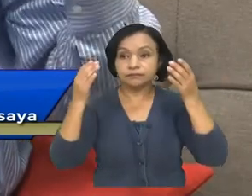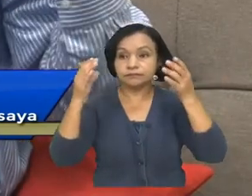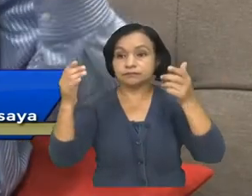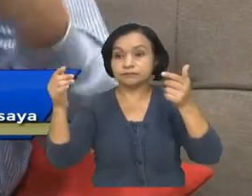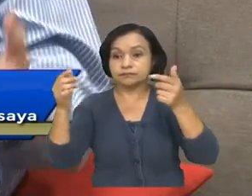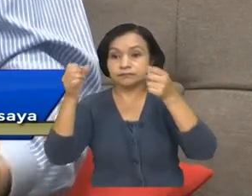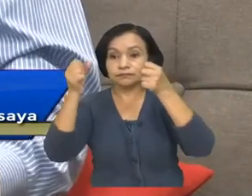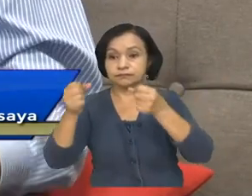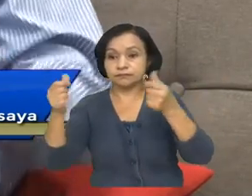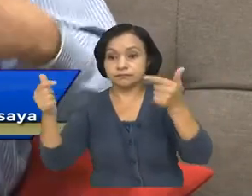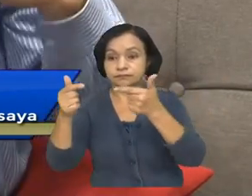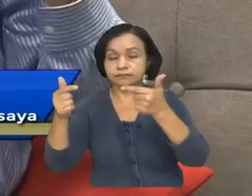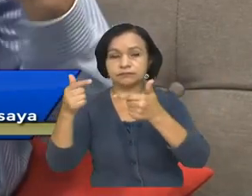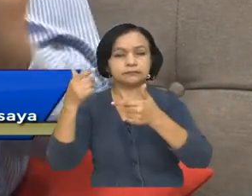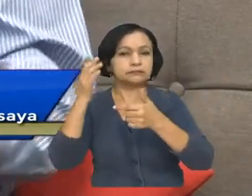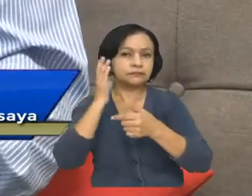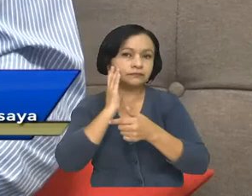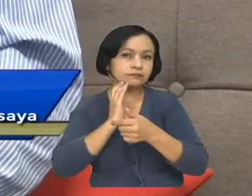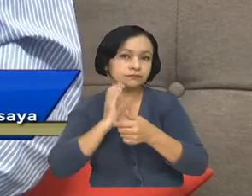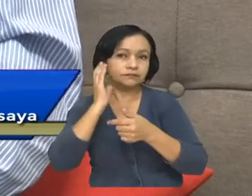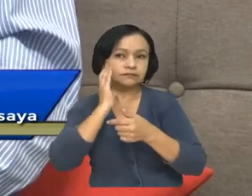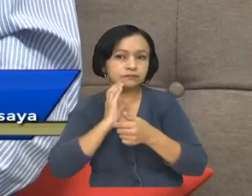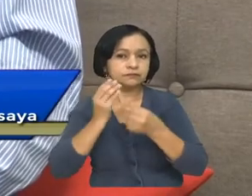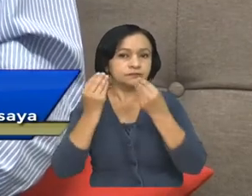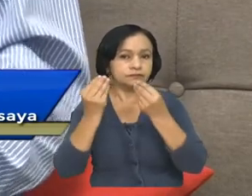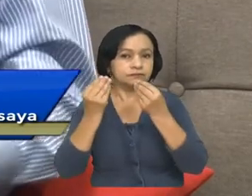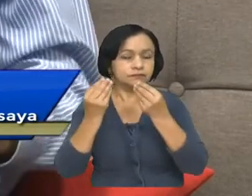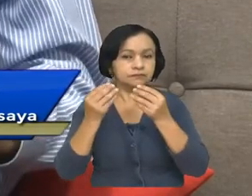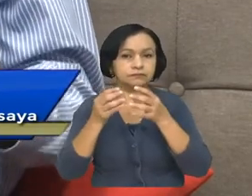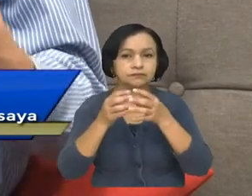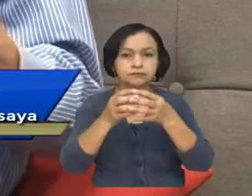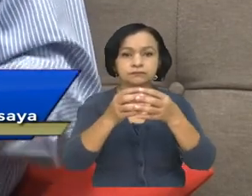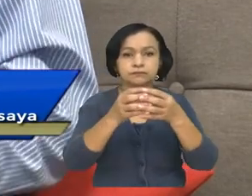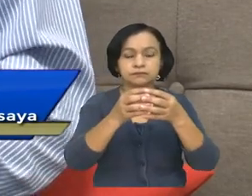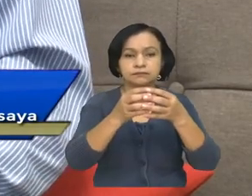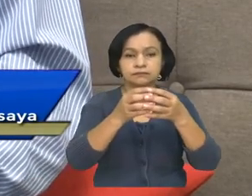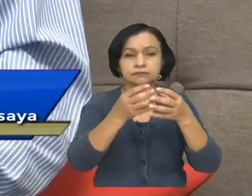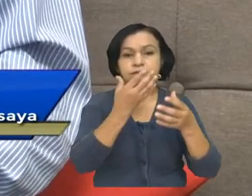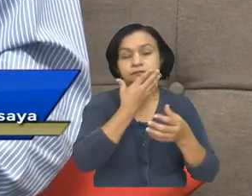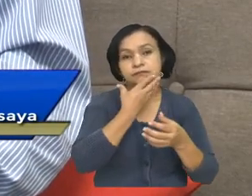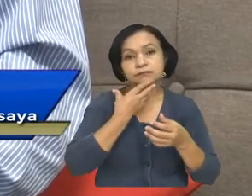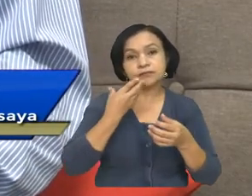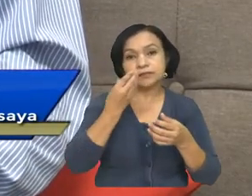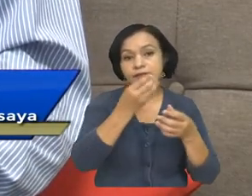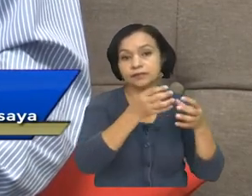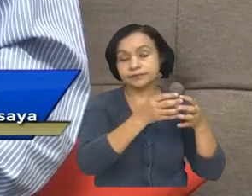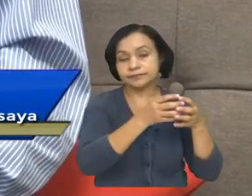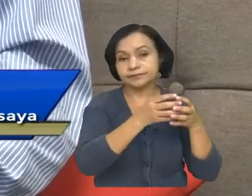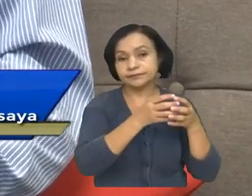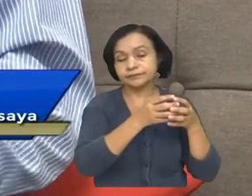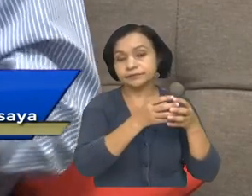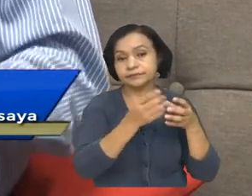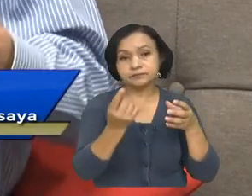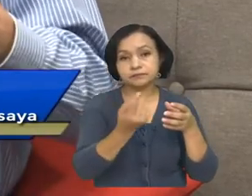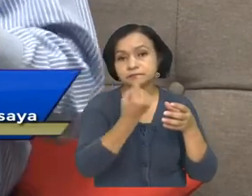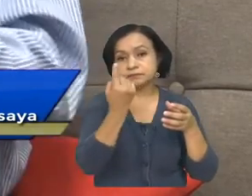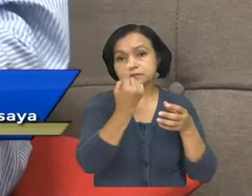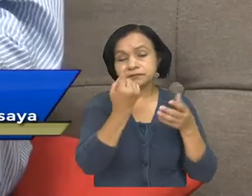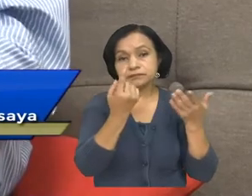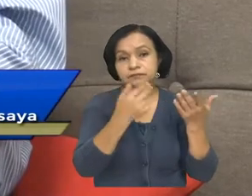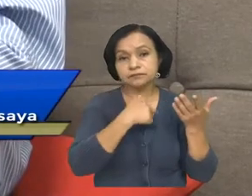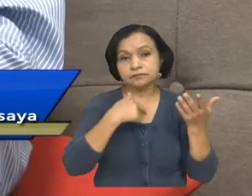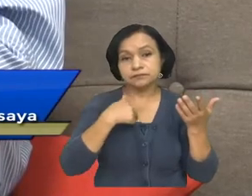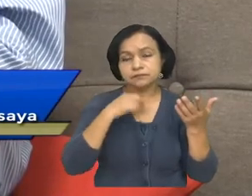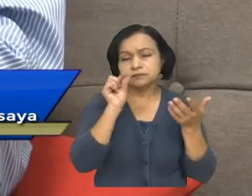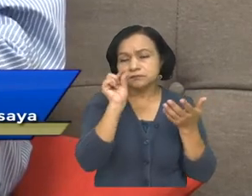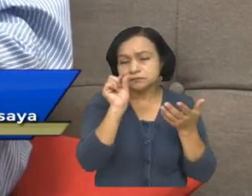combatientes con mucha trayectoria, con mucha experiencia, y nosotros en este caso, los jóvenes en Vía Progreso, solo fuimos pues un